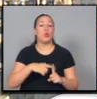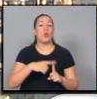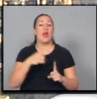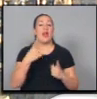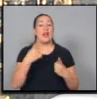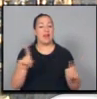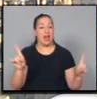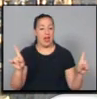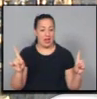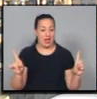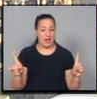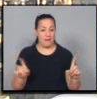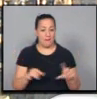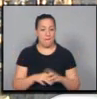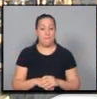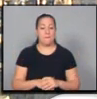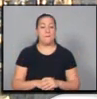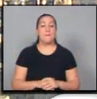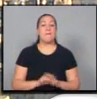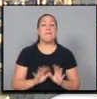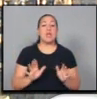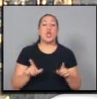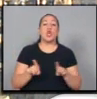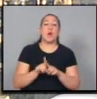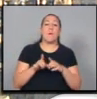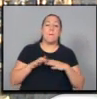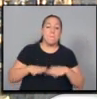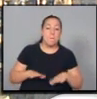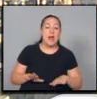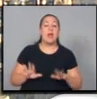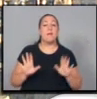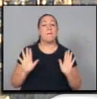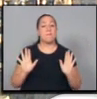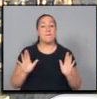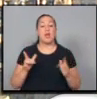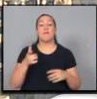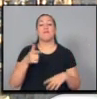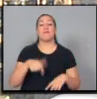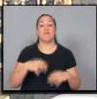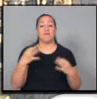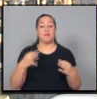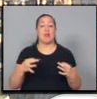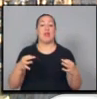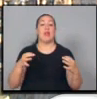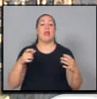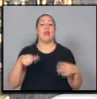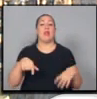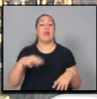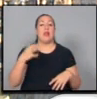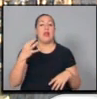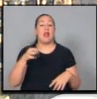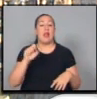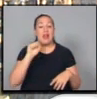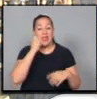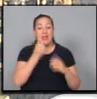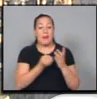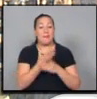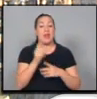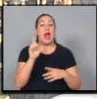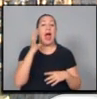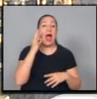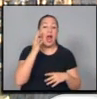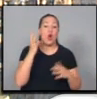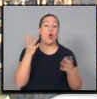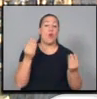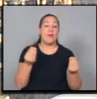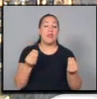raras. Trae un alivio, qué sé yo, pero no son habituales. 17.8 está bien, despejado, linda mañana con algo de humedad. Tenés para la